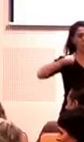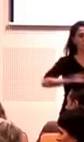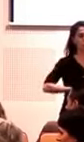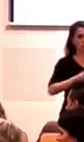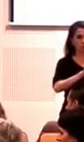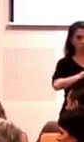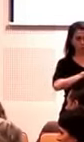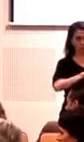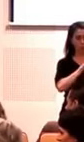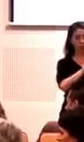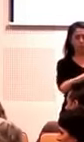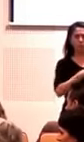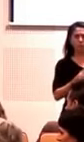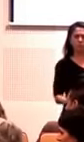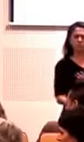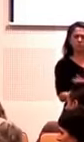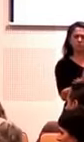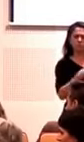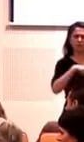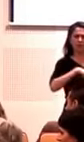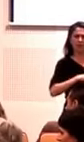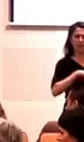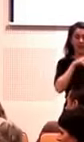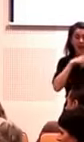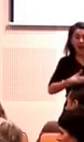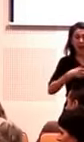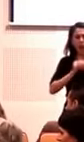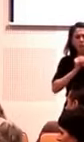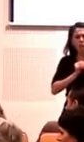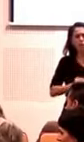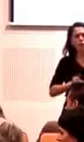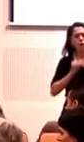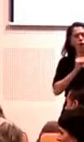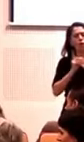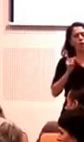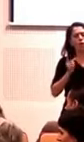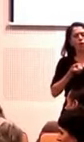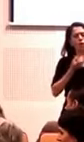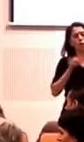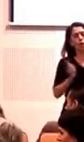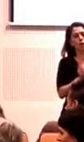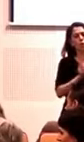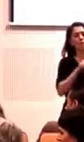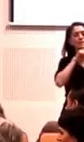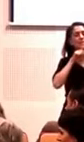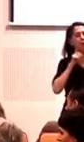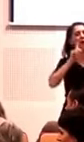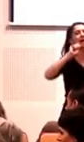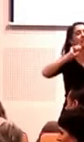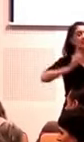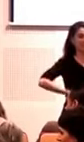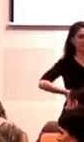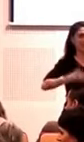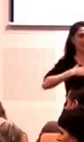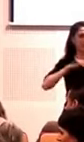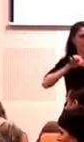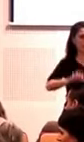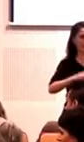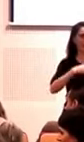un taller, bueno, de hecho están haciendo un documental, no sé si lo conoceréis, se llama Yes We Fuck, que es sobre sexualidad y diversidad